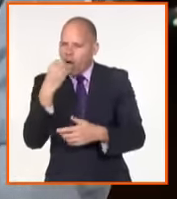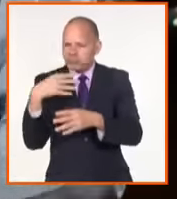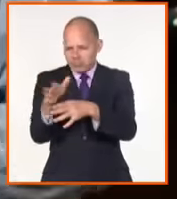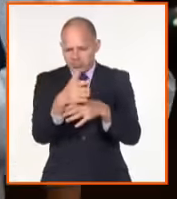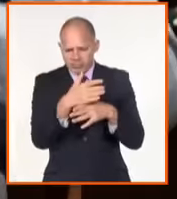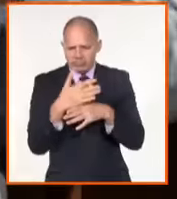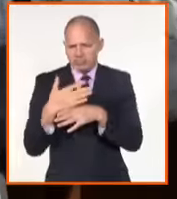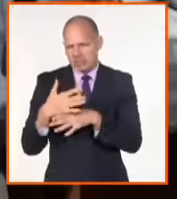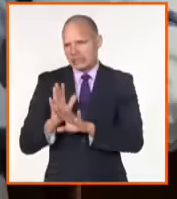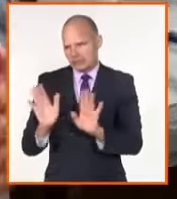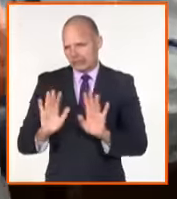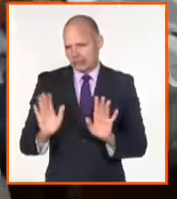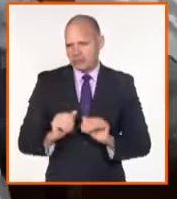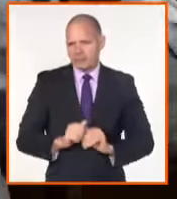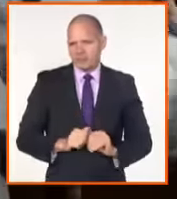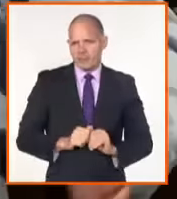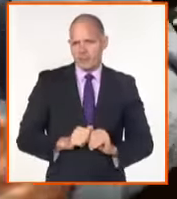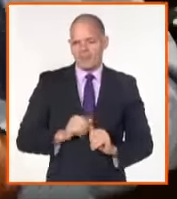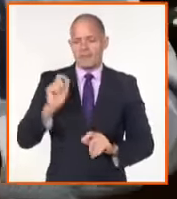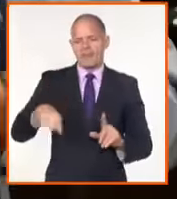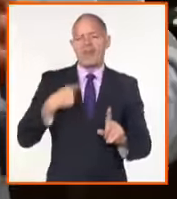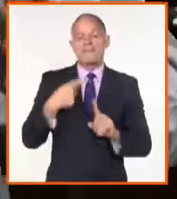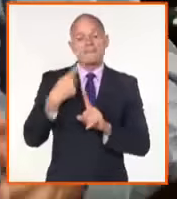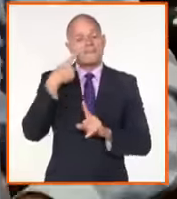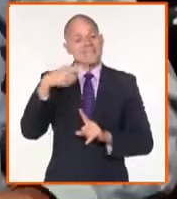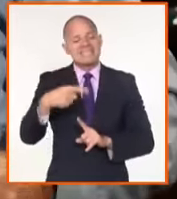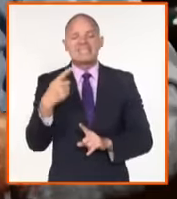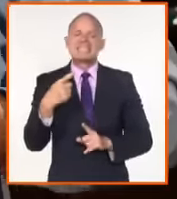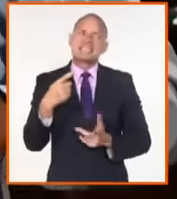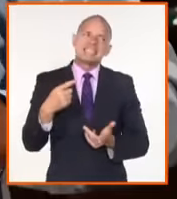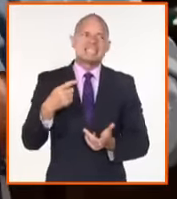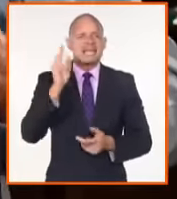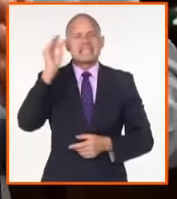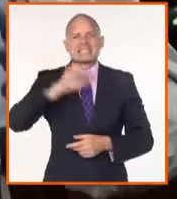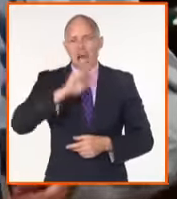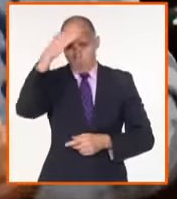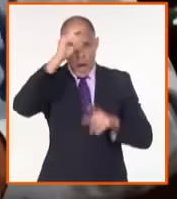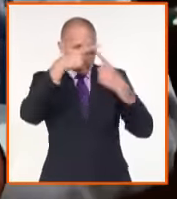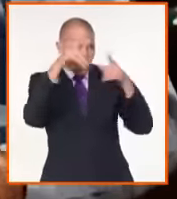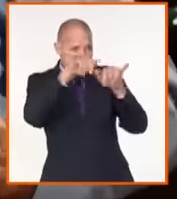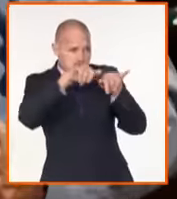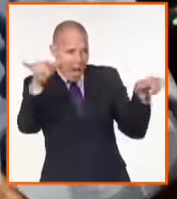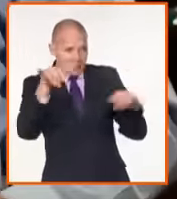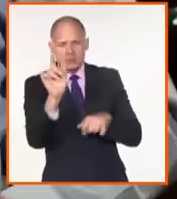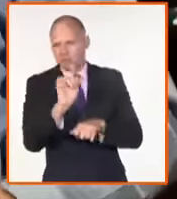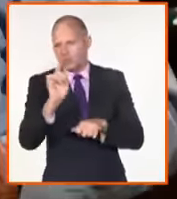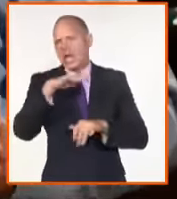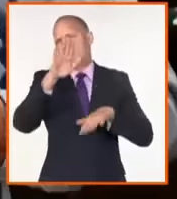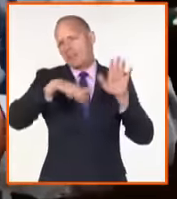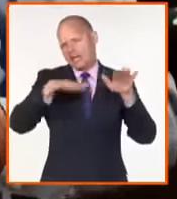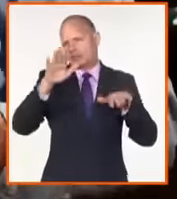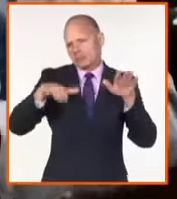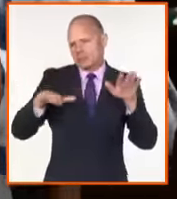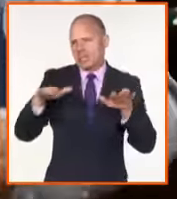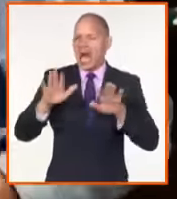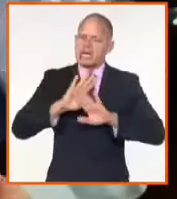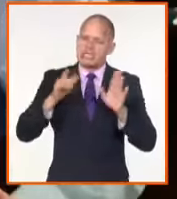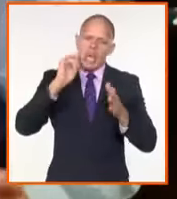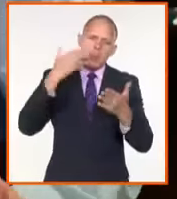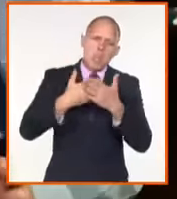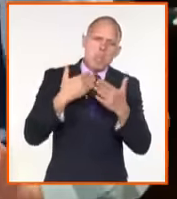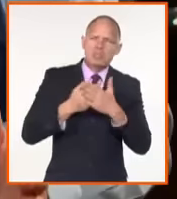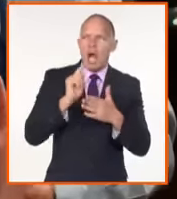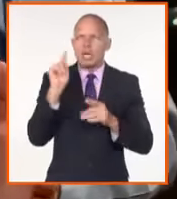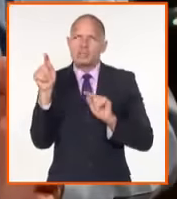Hay medidas que se han aplicado indistintamente en un lugar o en otro, tratando de topar los precios. Esas medidas no han dado muchos resultados y estamos insistiendo en lo que